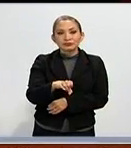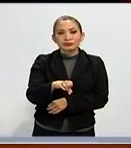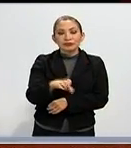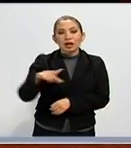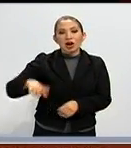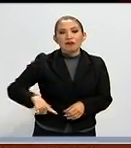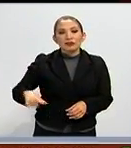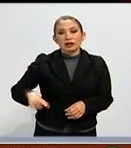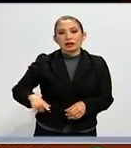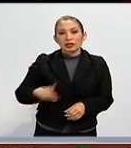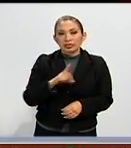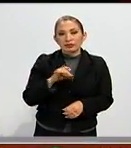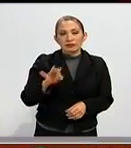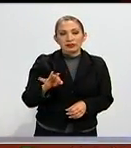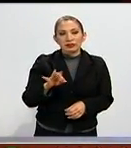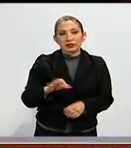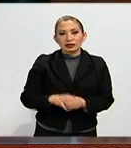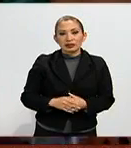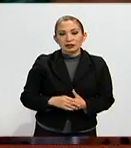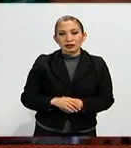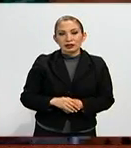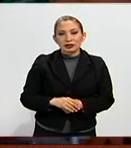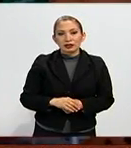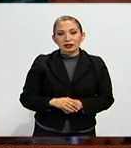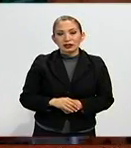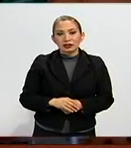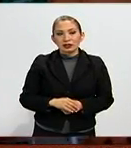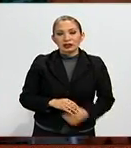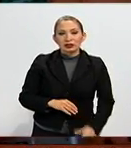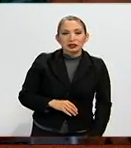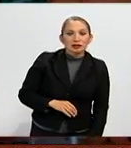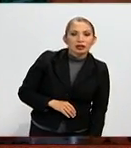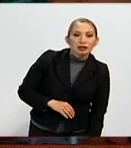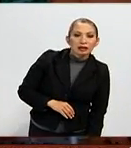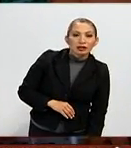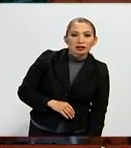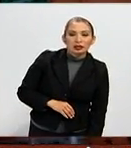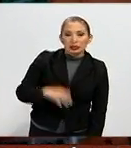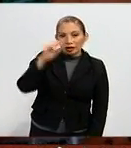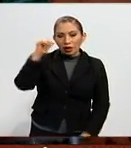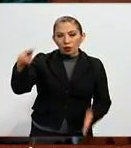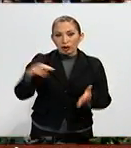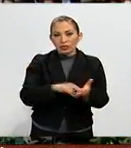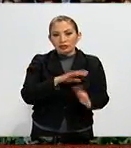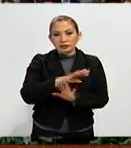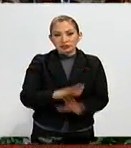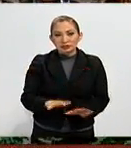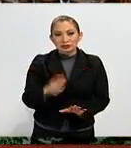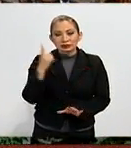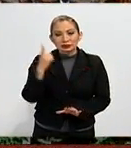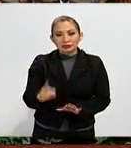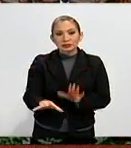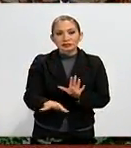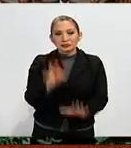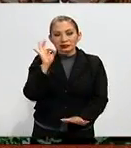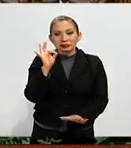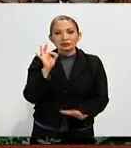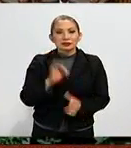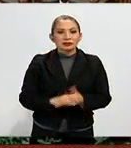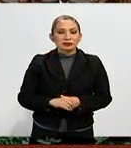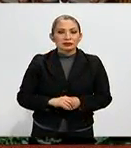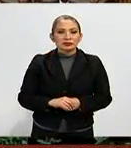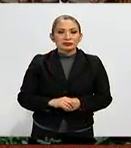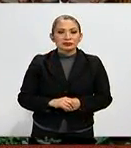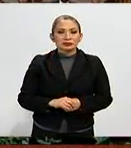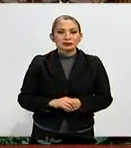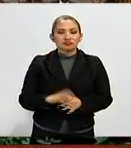el Gobierno del Distrito Federal y la Fiscalía Especializada para la Atención de Delitos Electorales firmaron un convenio para la elección de